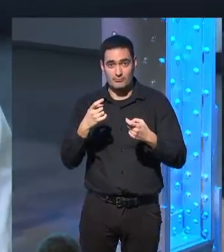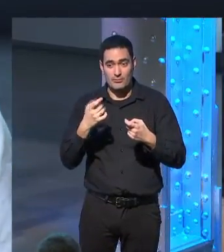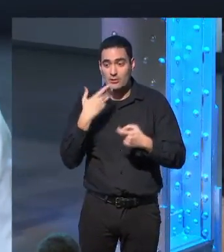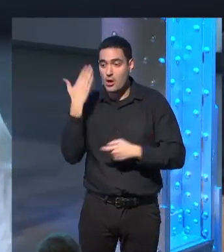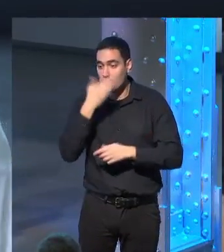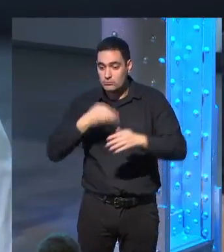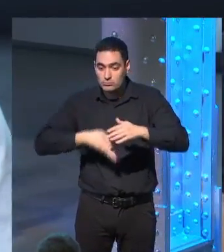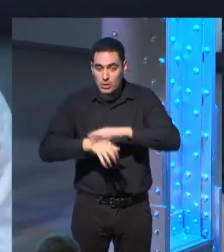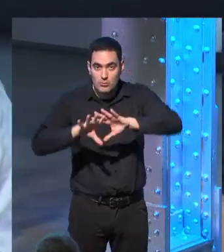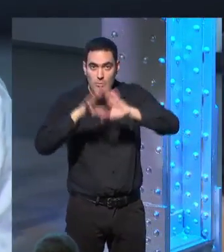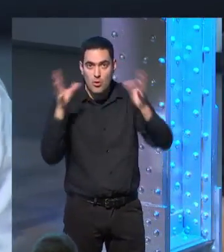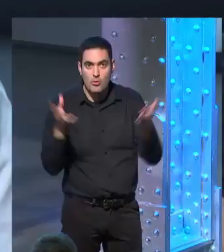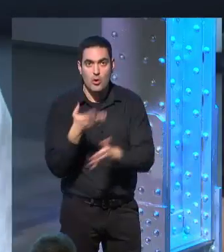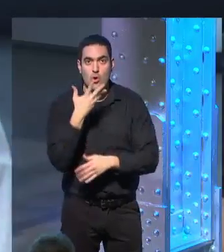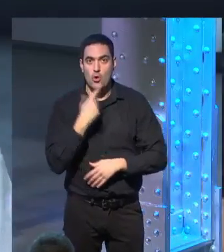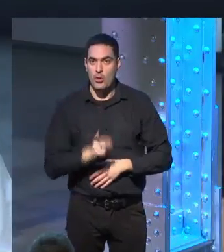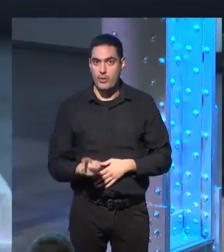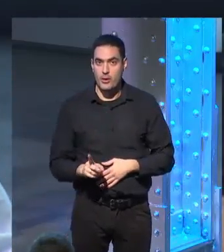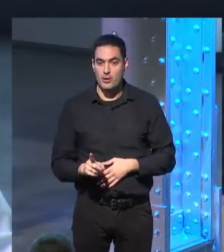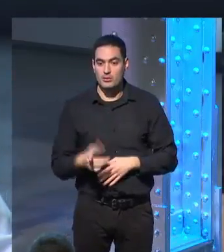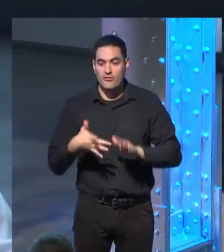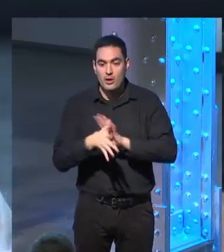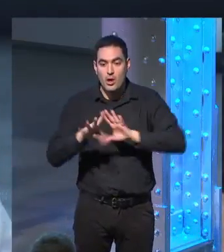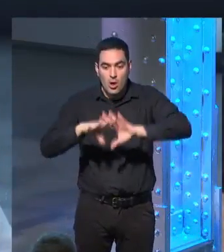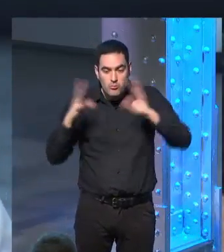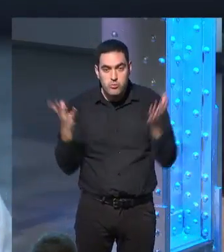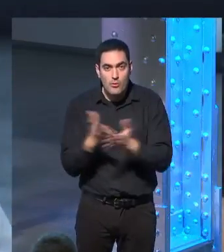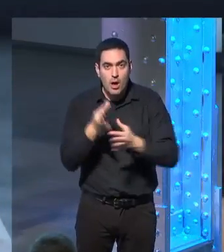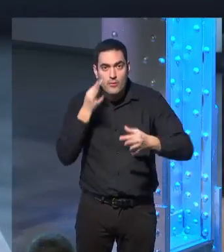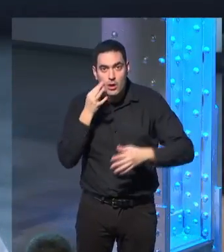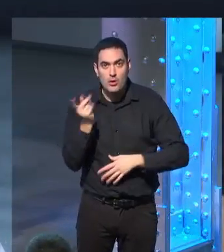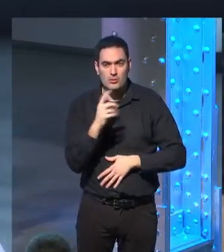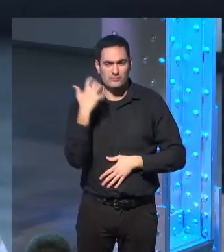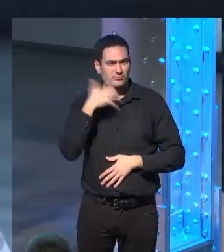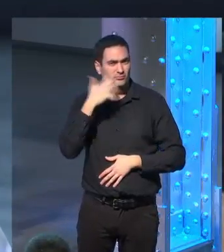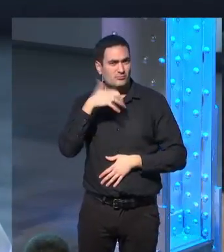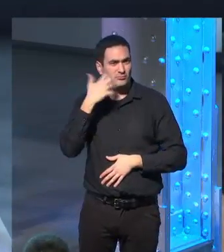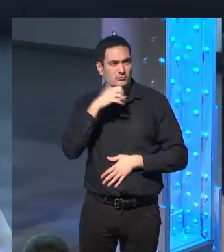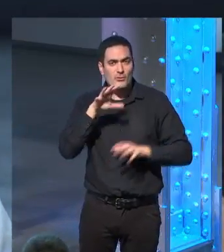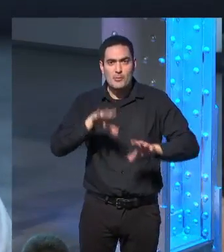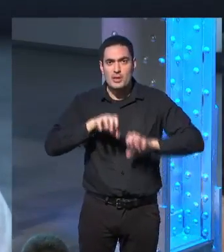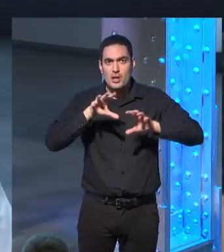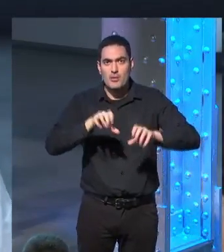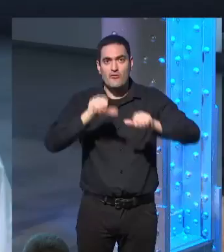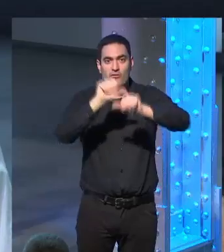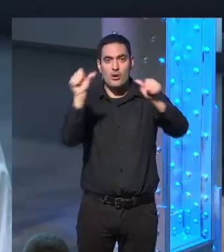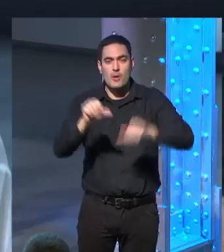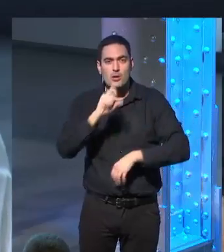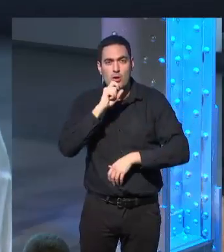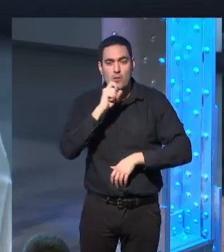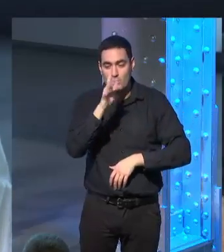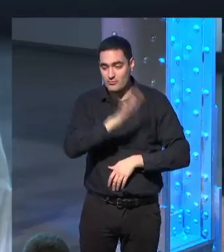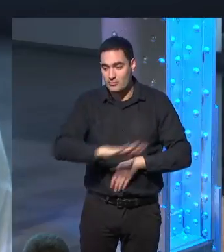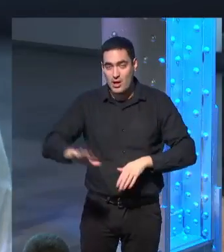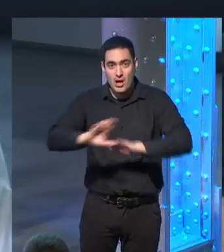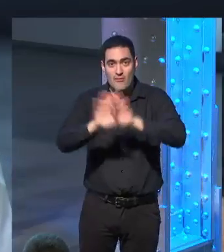entra en la escuela entra en un mundo que le es desconocido, que no es su mundo, donde se siente extraño y donde no se encuentra cómodo aprendiendo. El niño al final